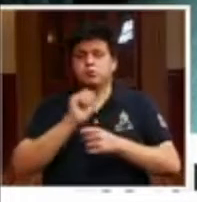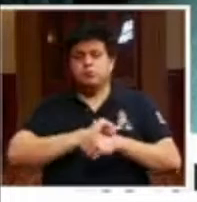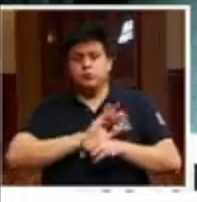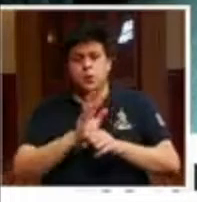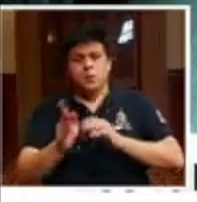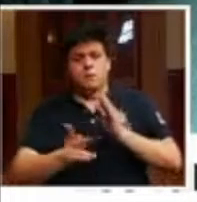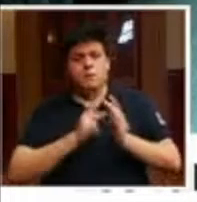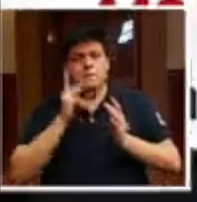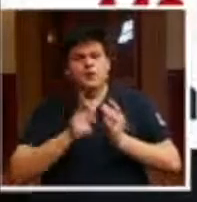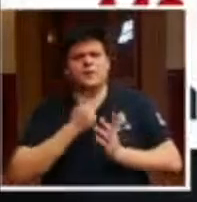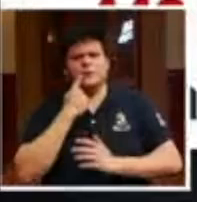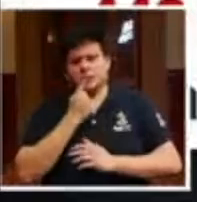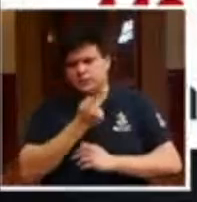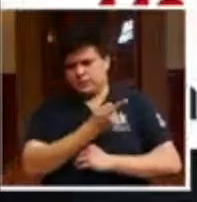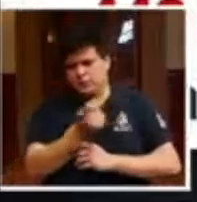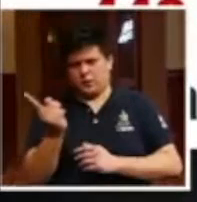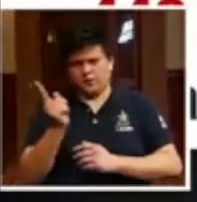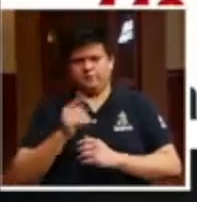he mencionado.